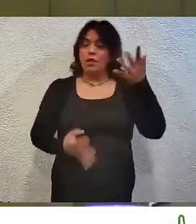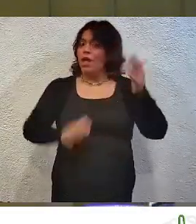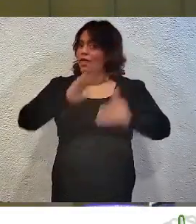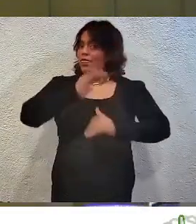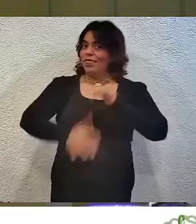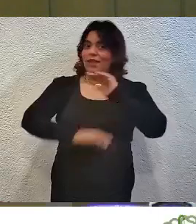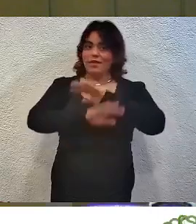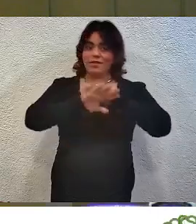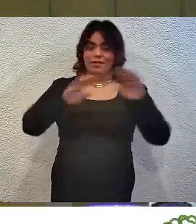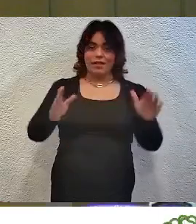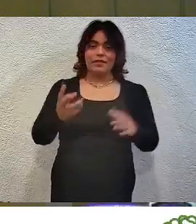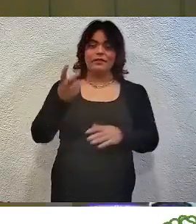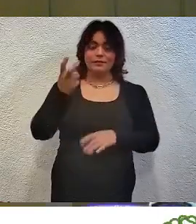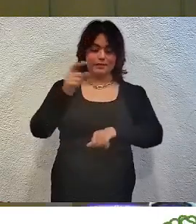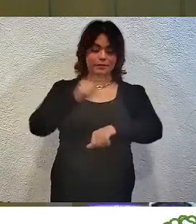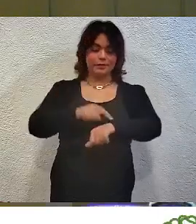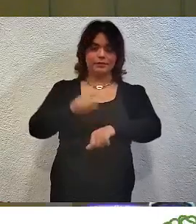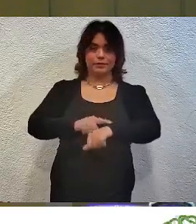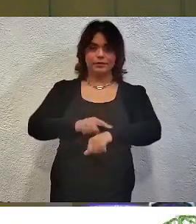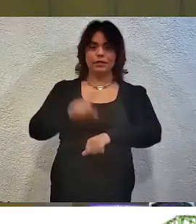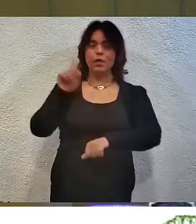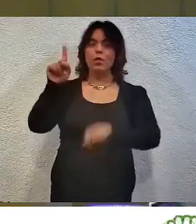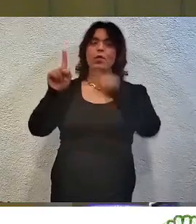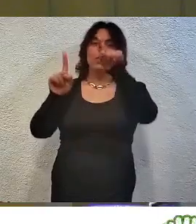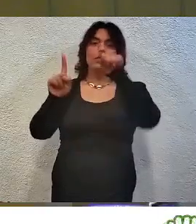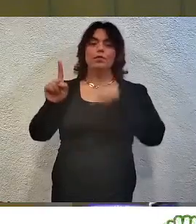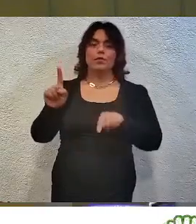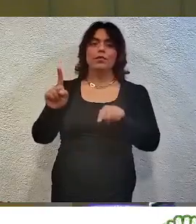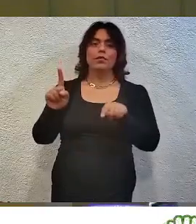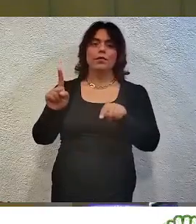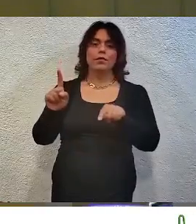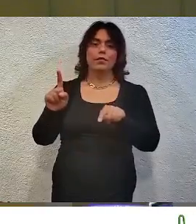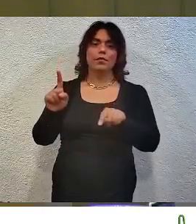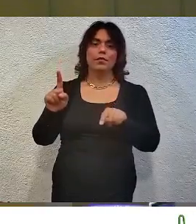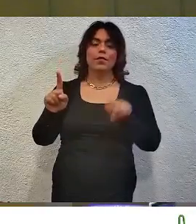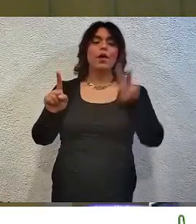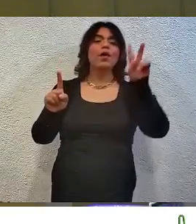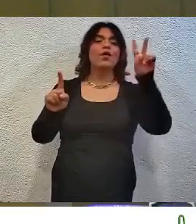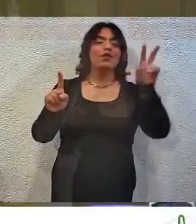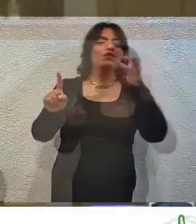tratar, siendo las 13 horas con 2